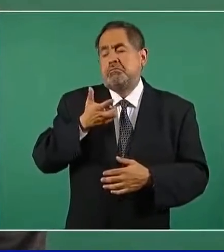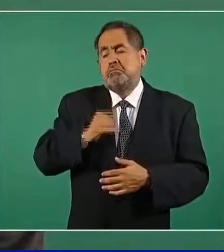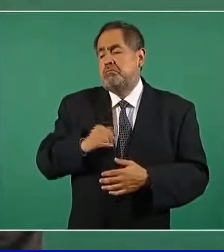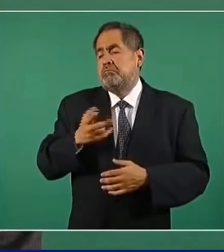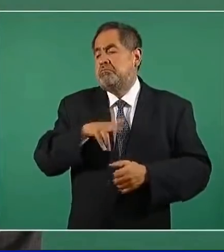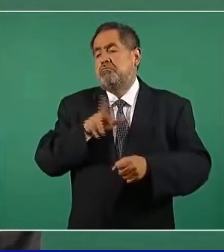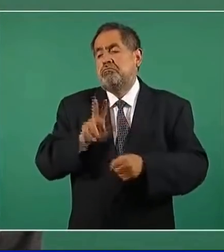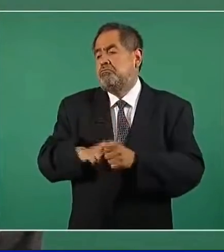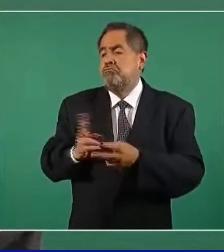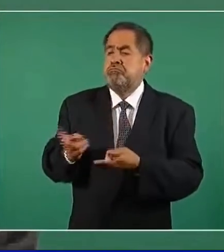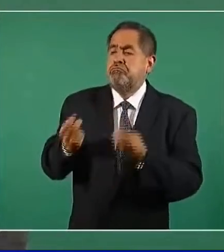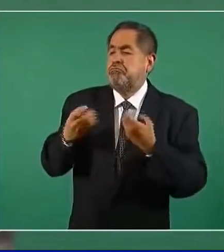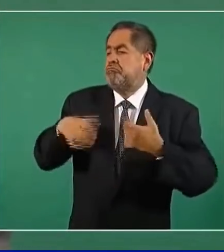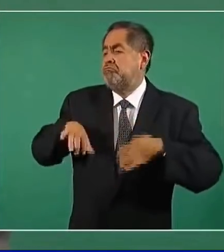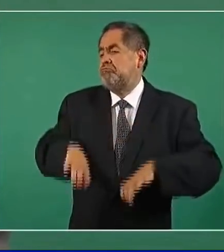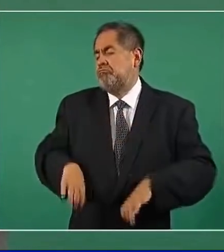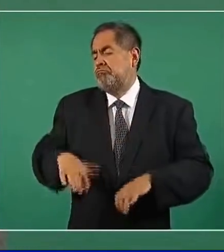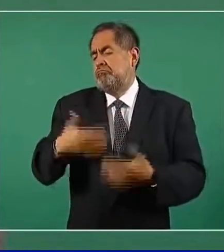robar,